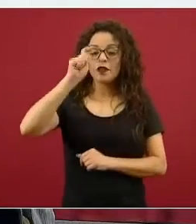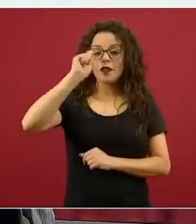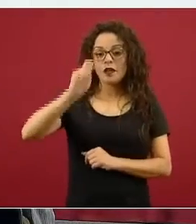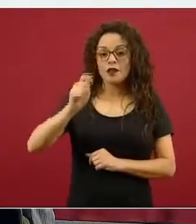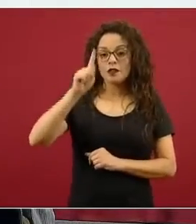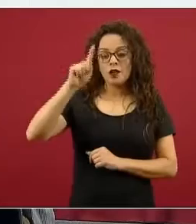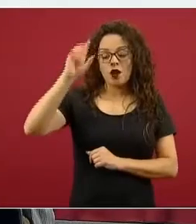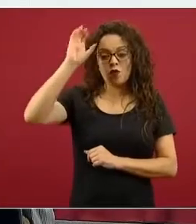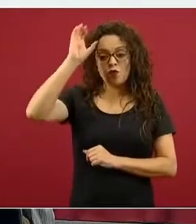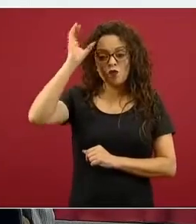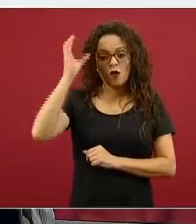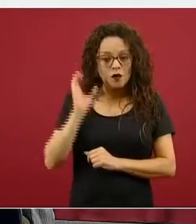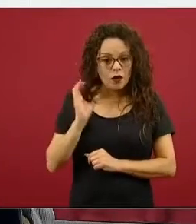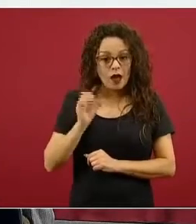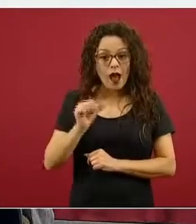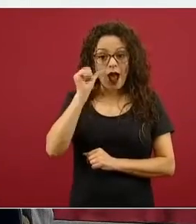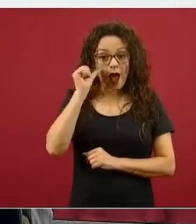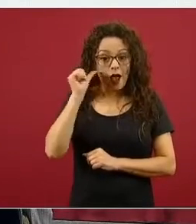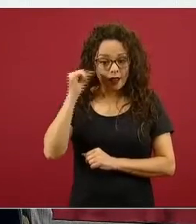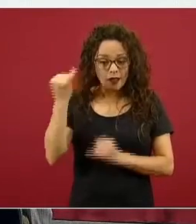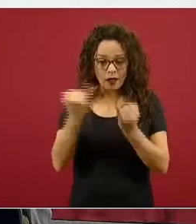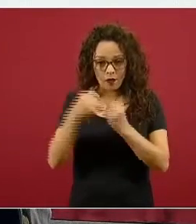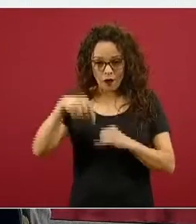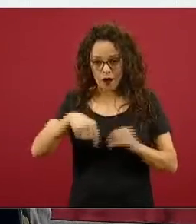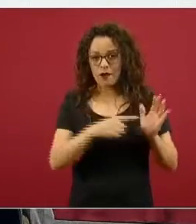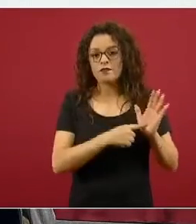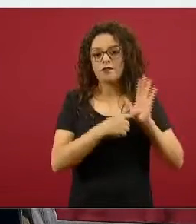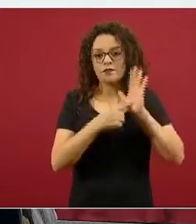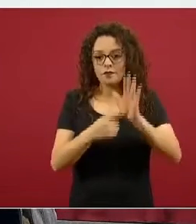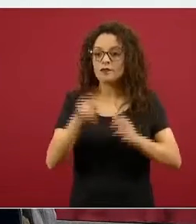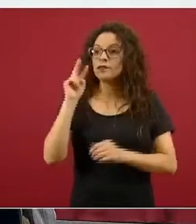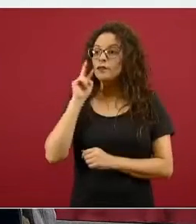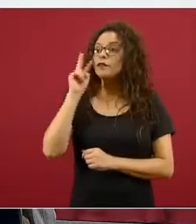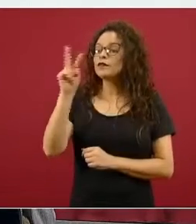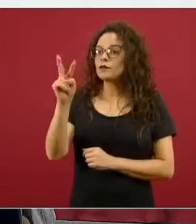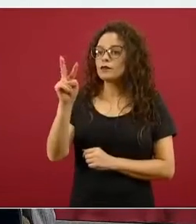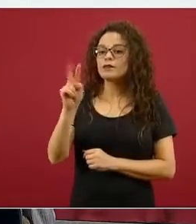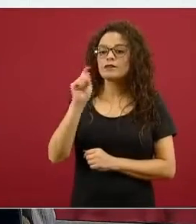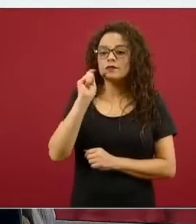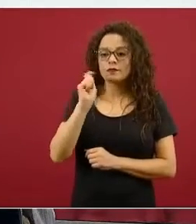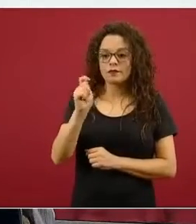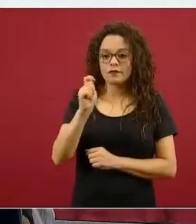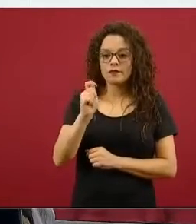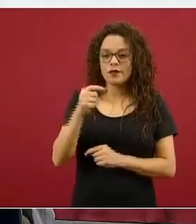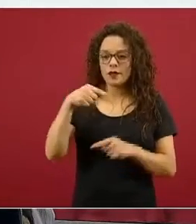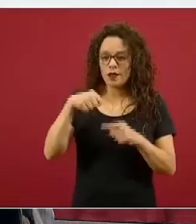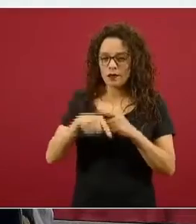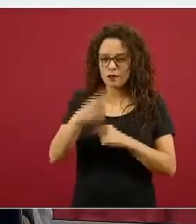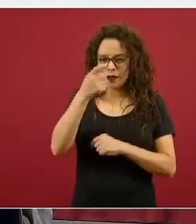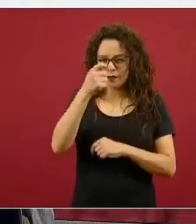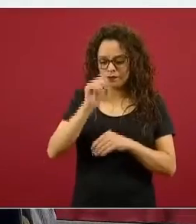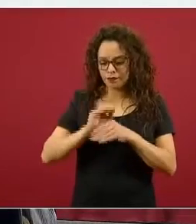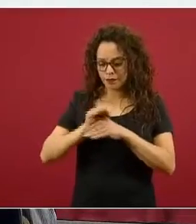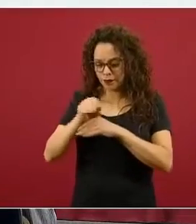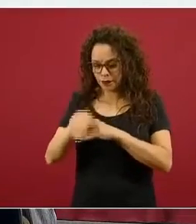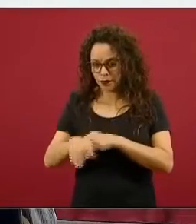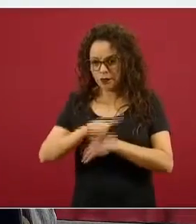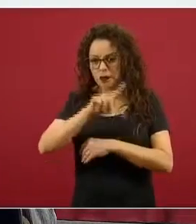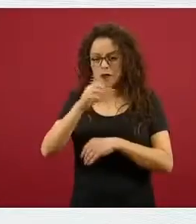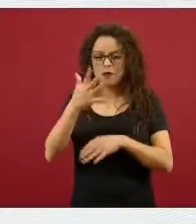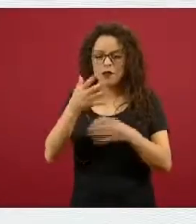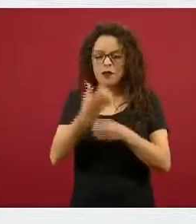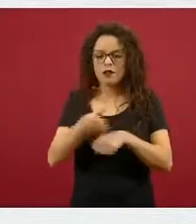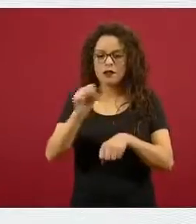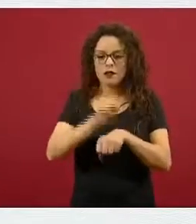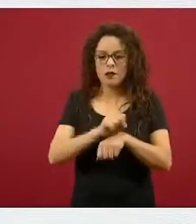como este también lo presenté ayer, en donde veíamos que había que después de un descenso, el pico máximo alrededor de la semana 30, con